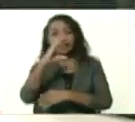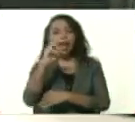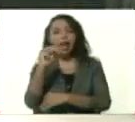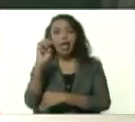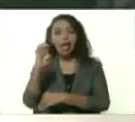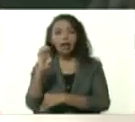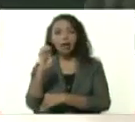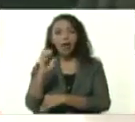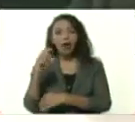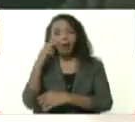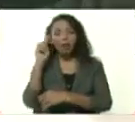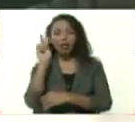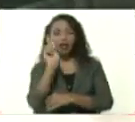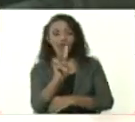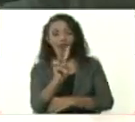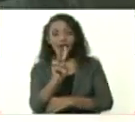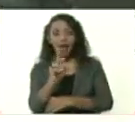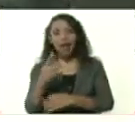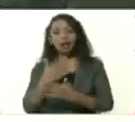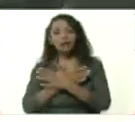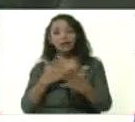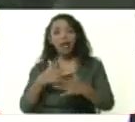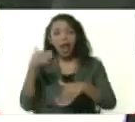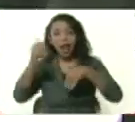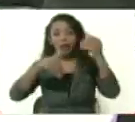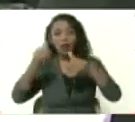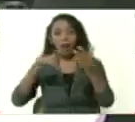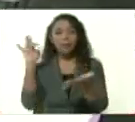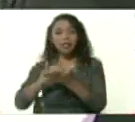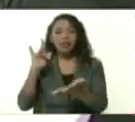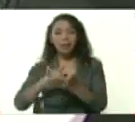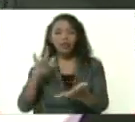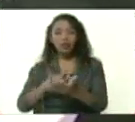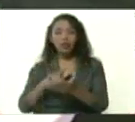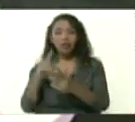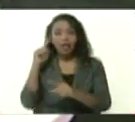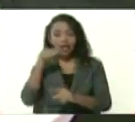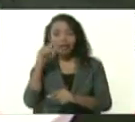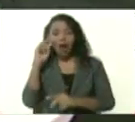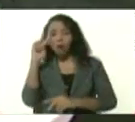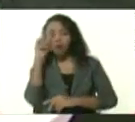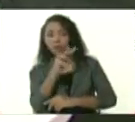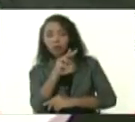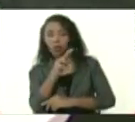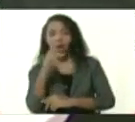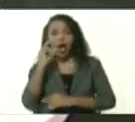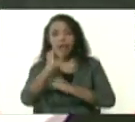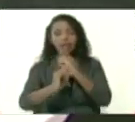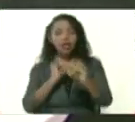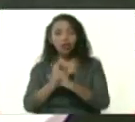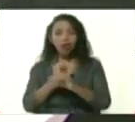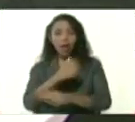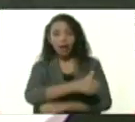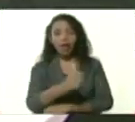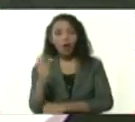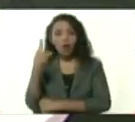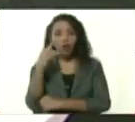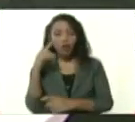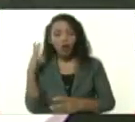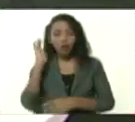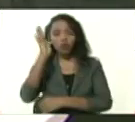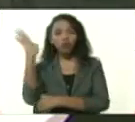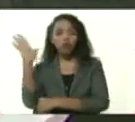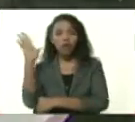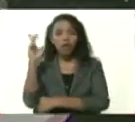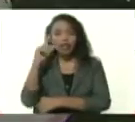tiene que ver con las garantías electorales, la participación también de esa observación nacional e internacional en cada uno de los comicios, ya de cara